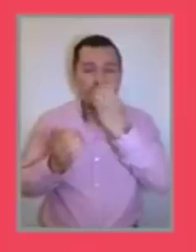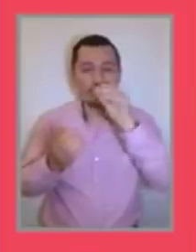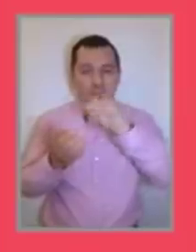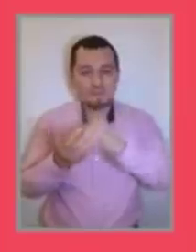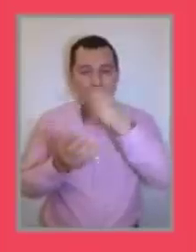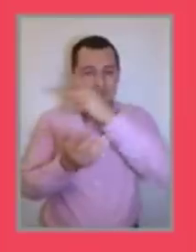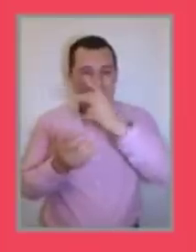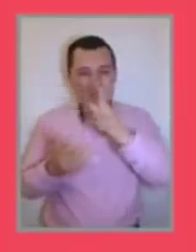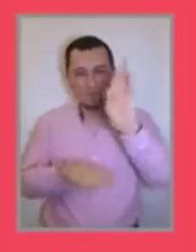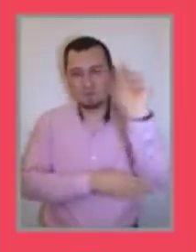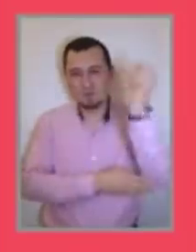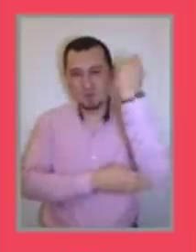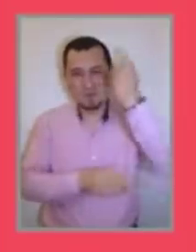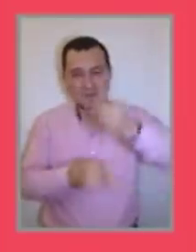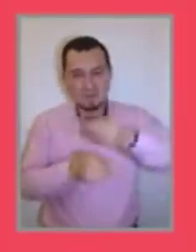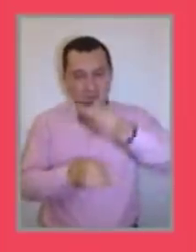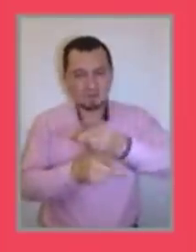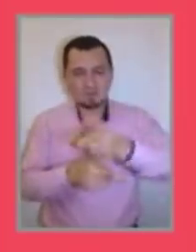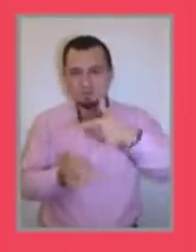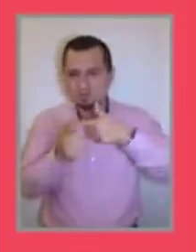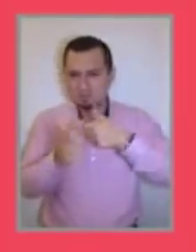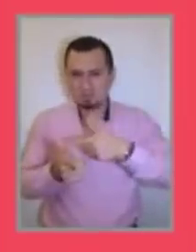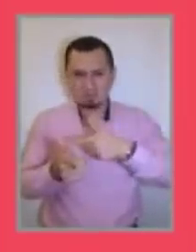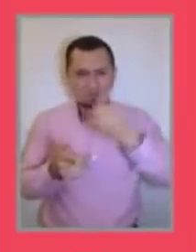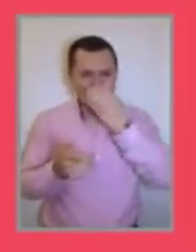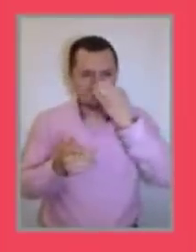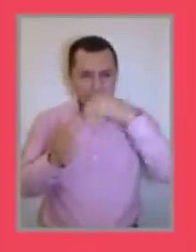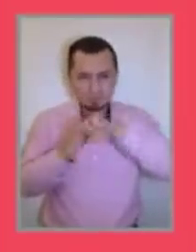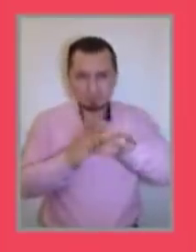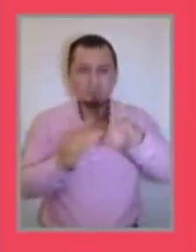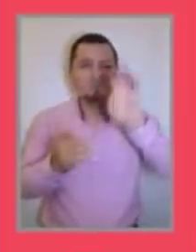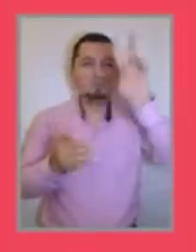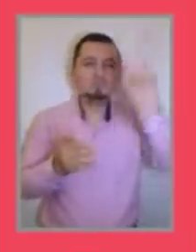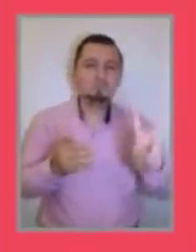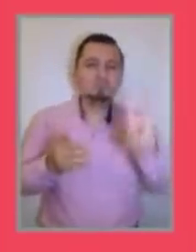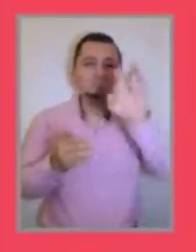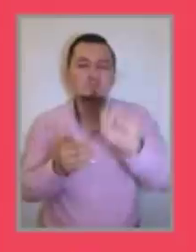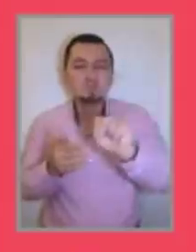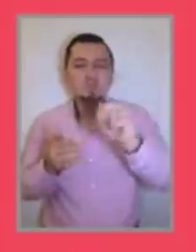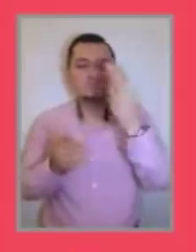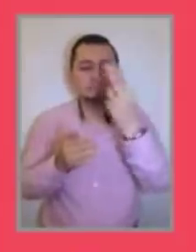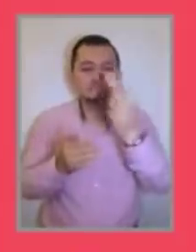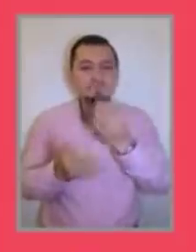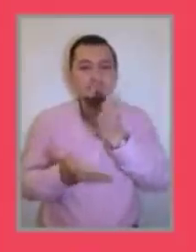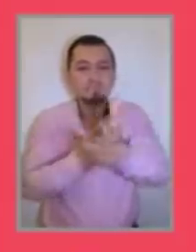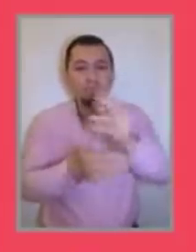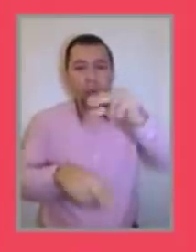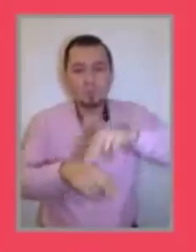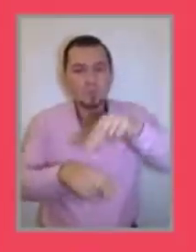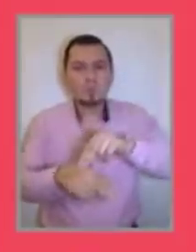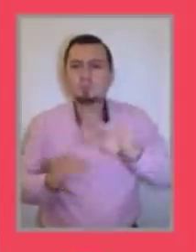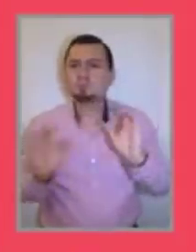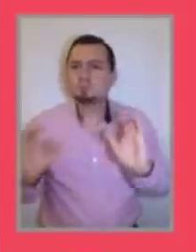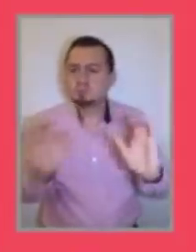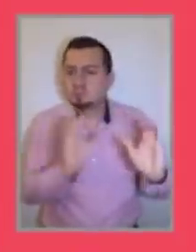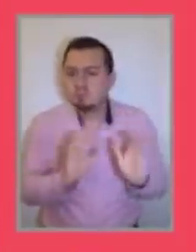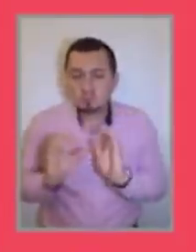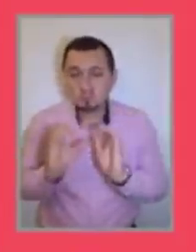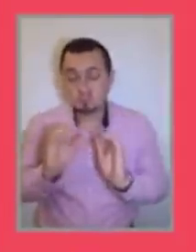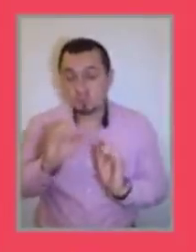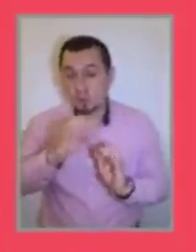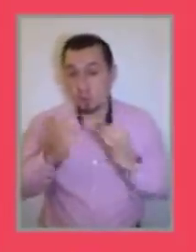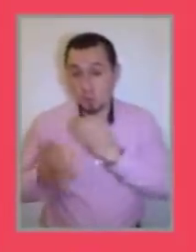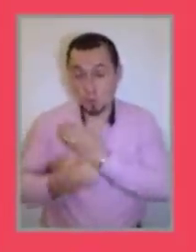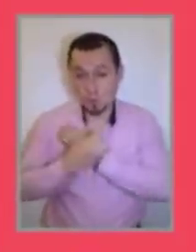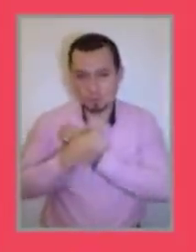la tecnológica, la semiescolarizada y las que requieren de laboratorios, también sin novedades. La educación superior también